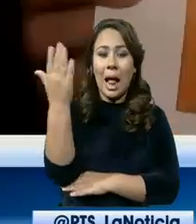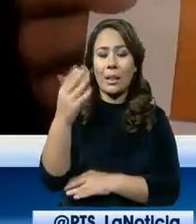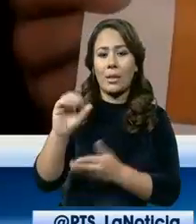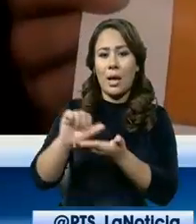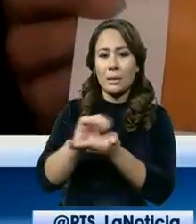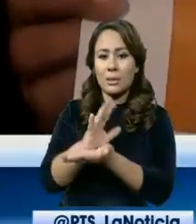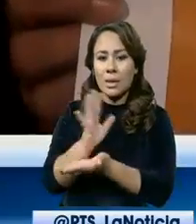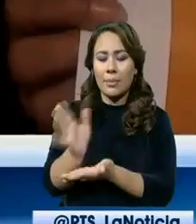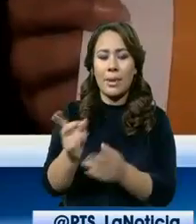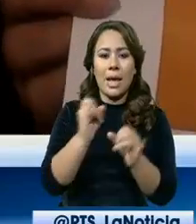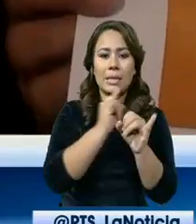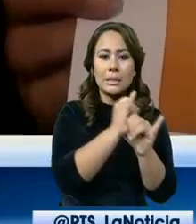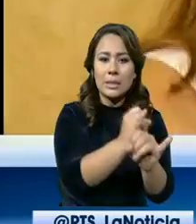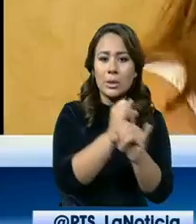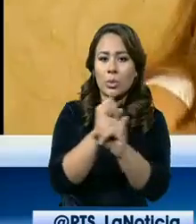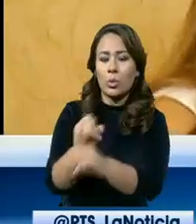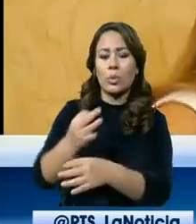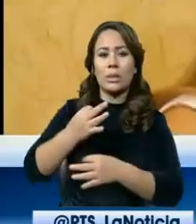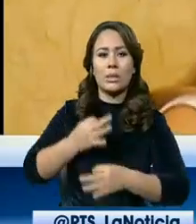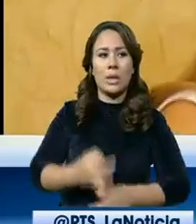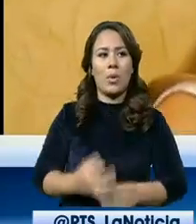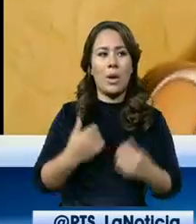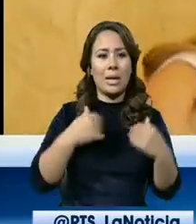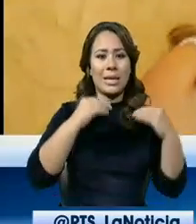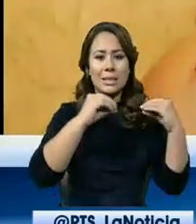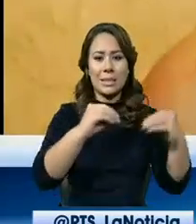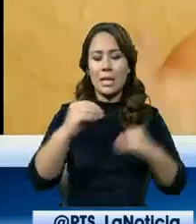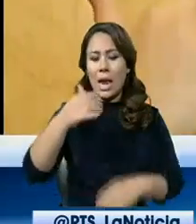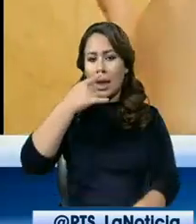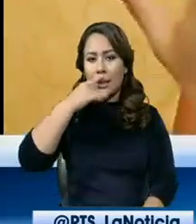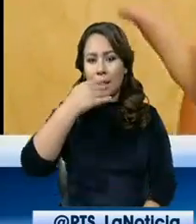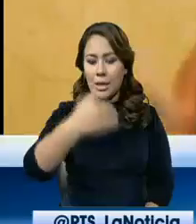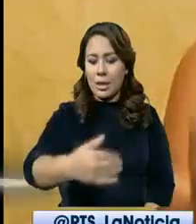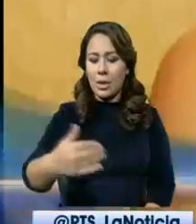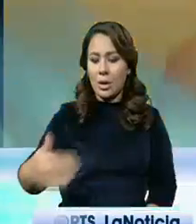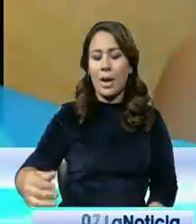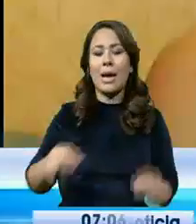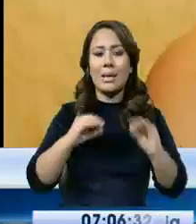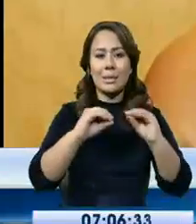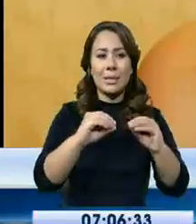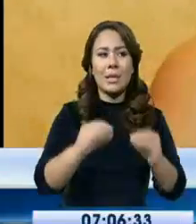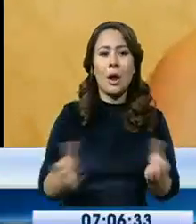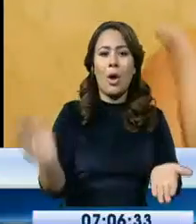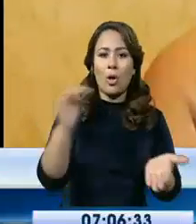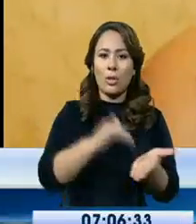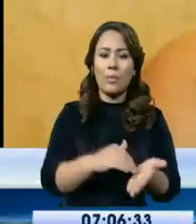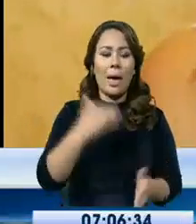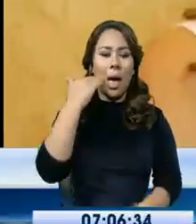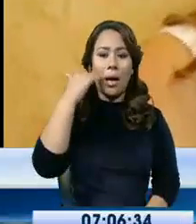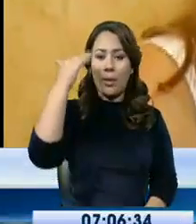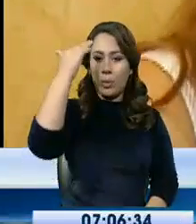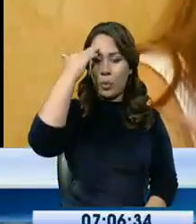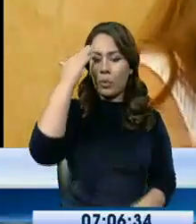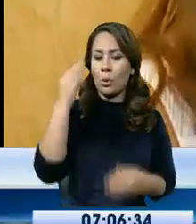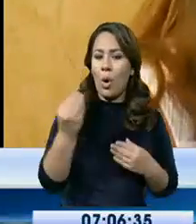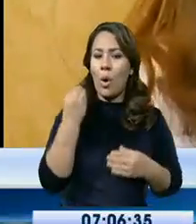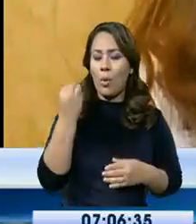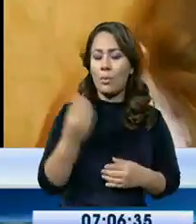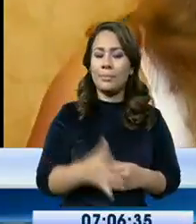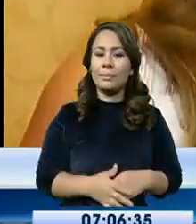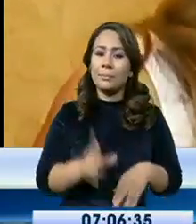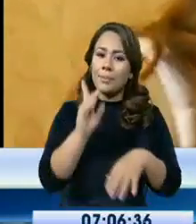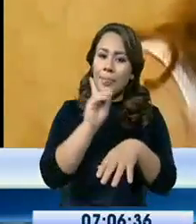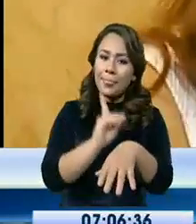instituciones vinculadas a la seguridad. Educar a los más chicos y reeducar a los más grandes. Y cuando me refiero a los más grandes, estamos hablando desde